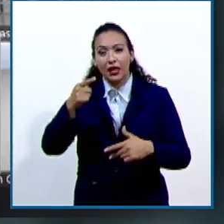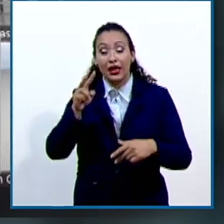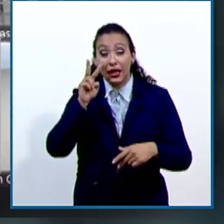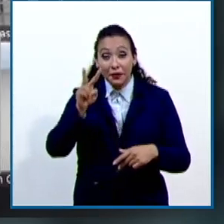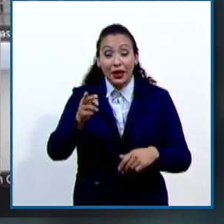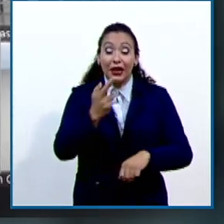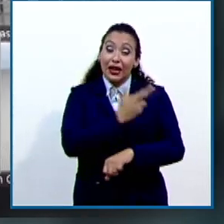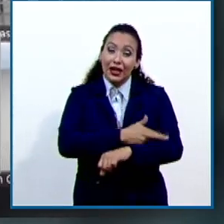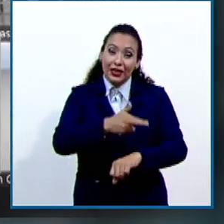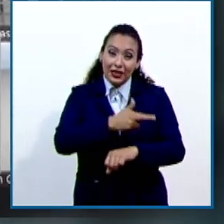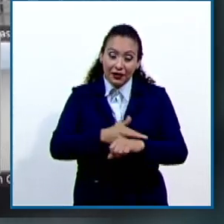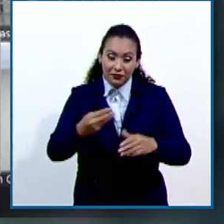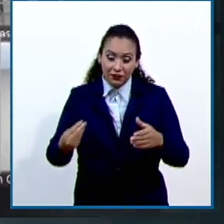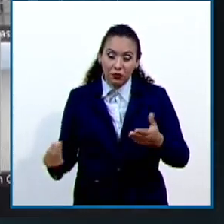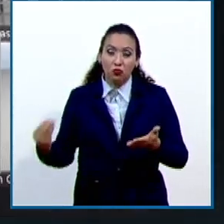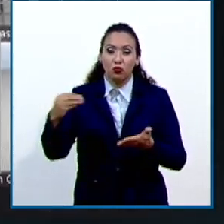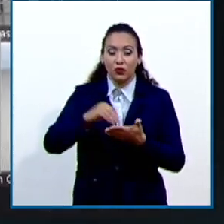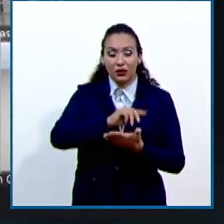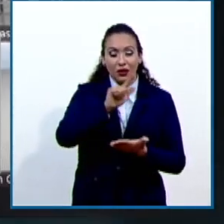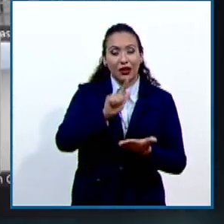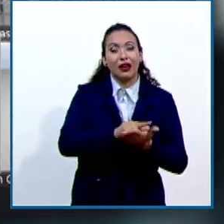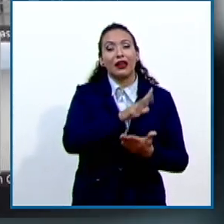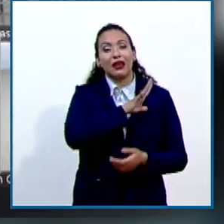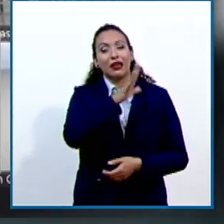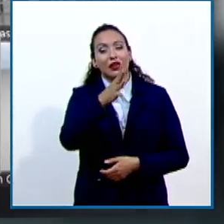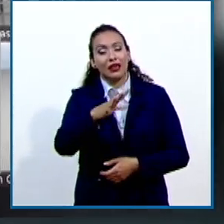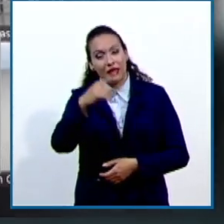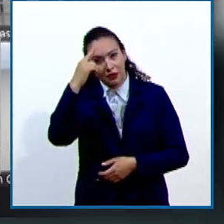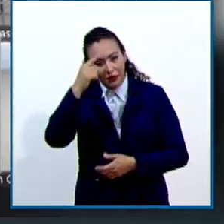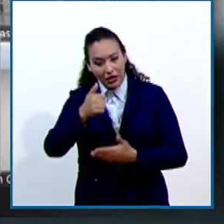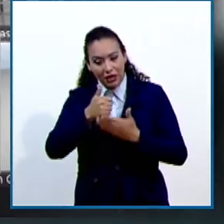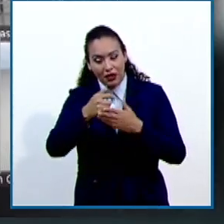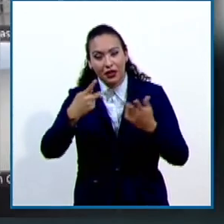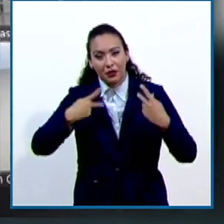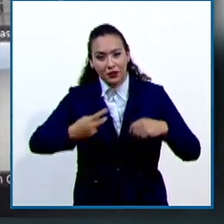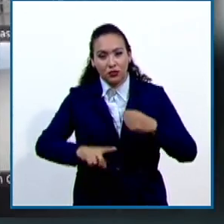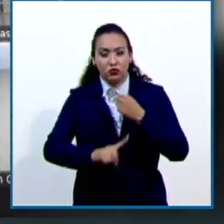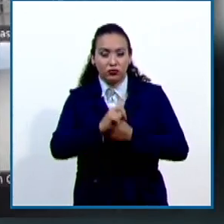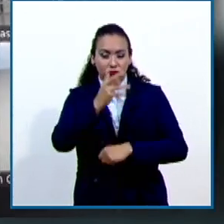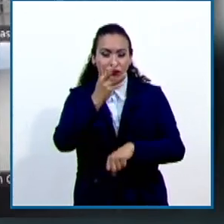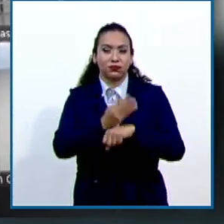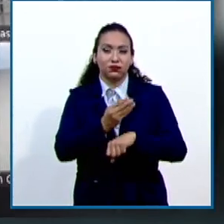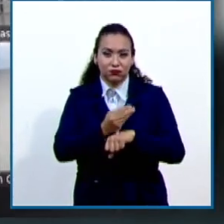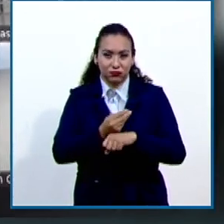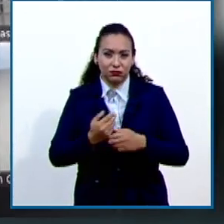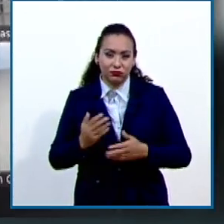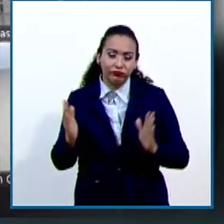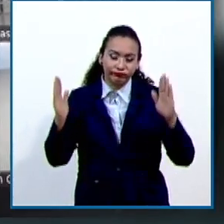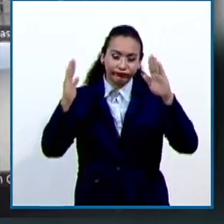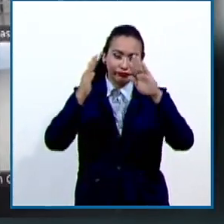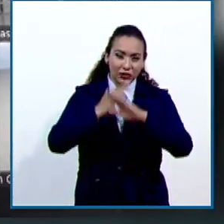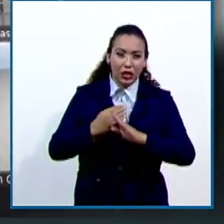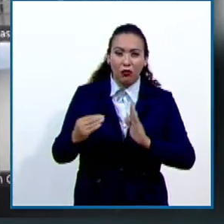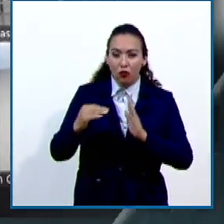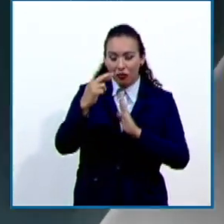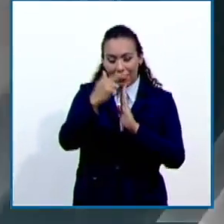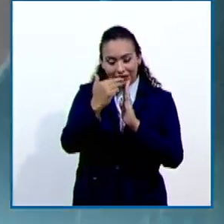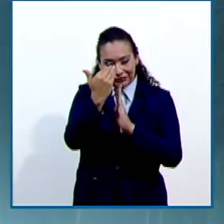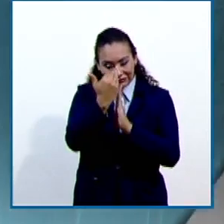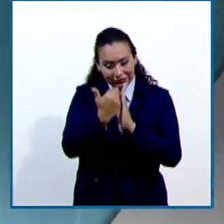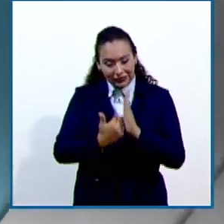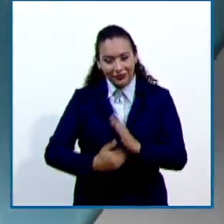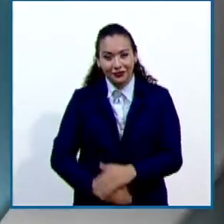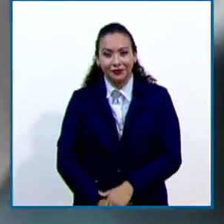al proceso de implementación de la Ley General de Mecanismos Alternativos de Solución de Controversias y establecer los lineamientos.